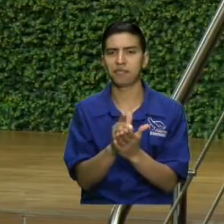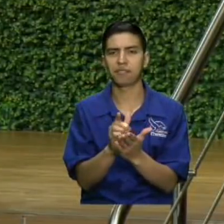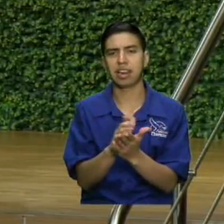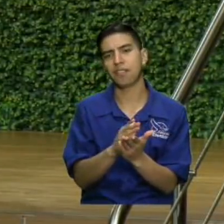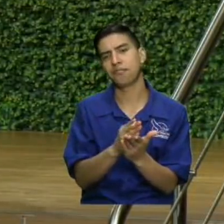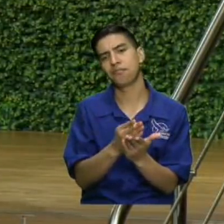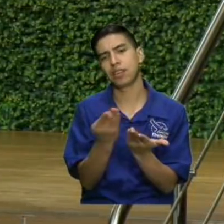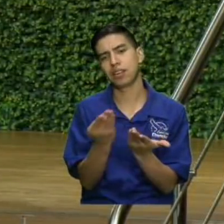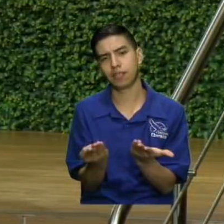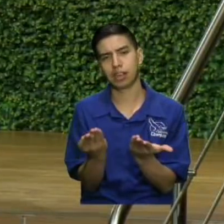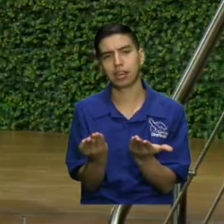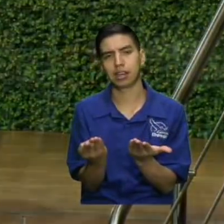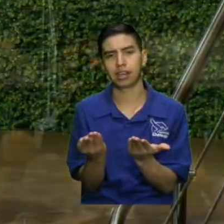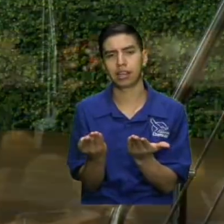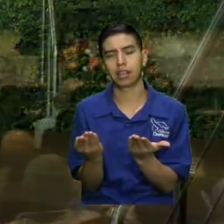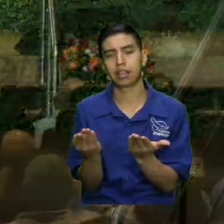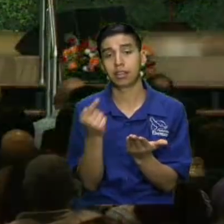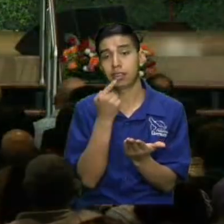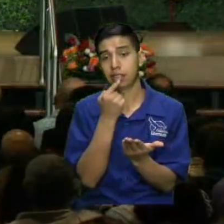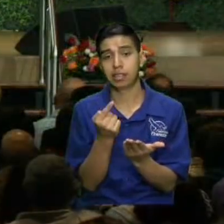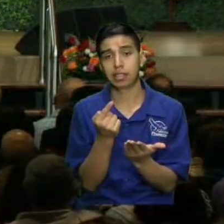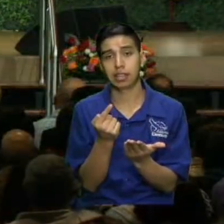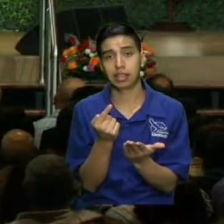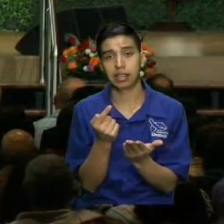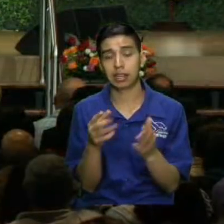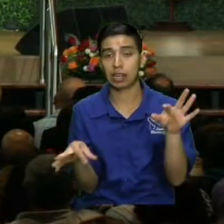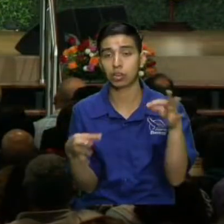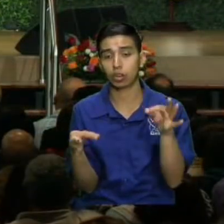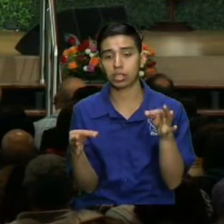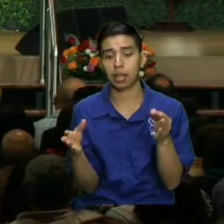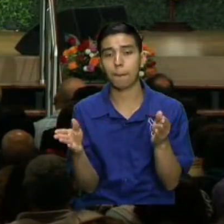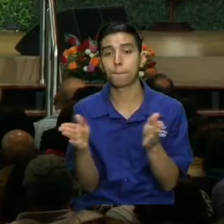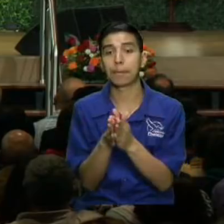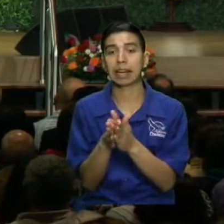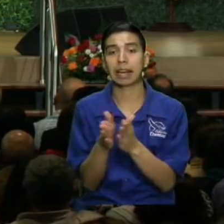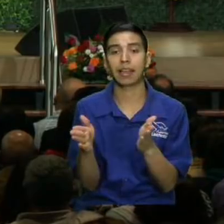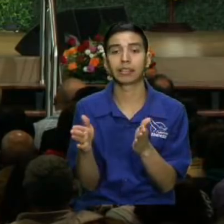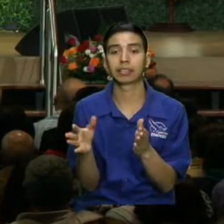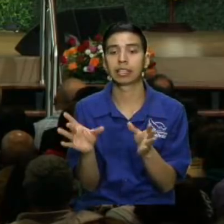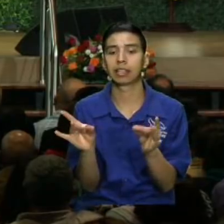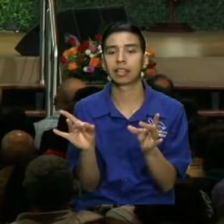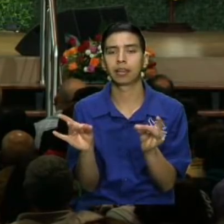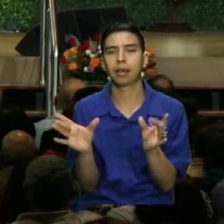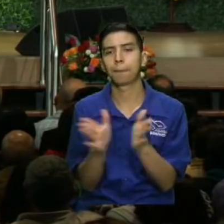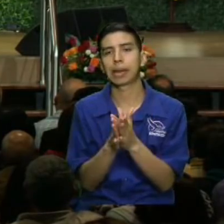Todavía las páginas están como pegadas. Y la abro, ¡brum! Me salta un verso.